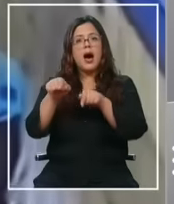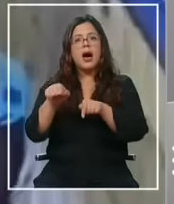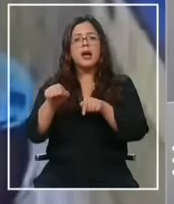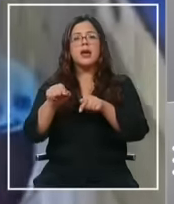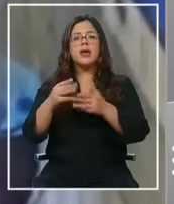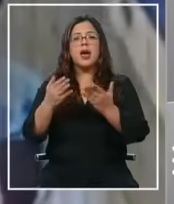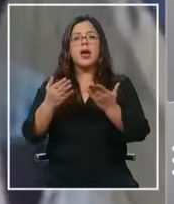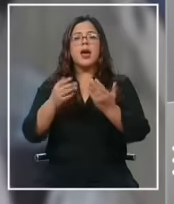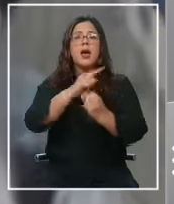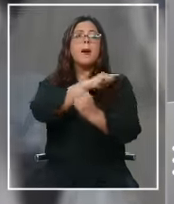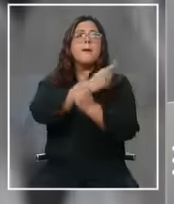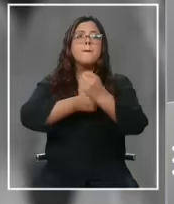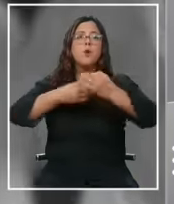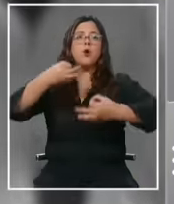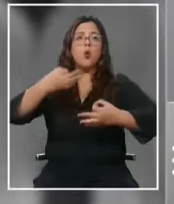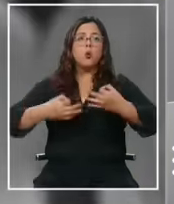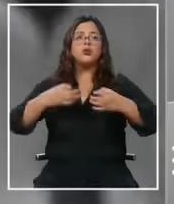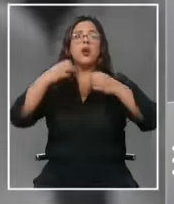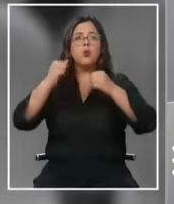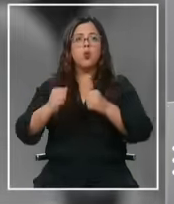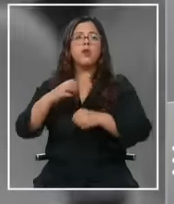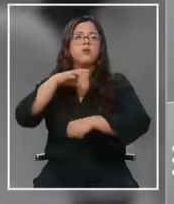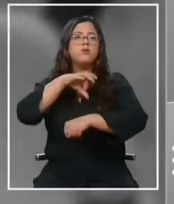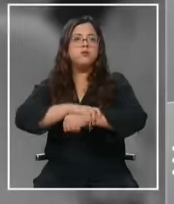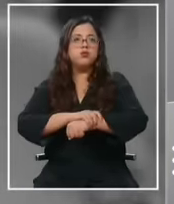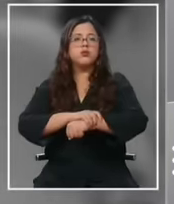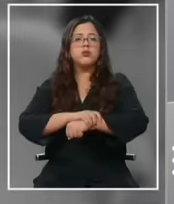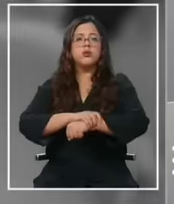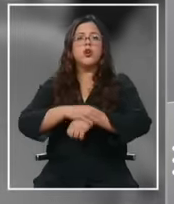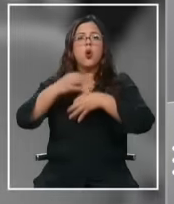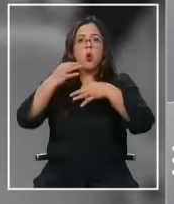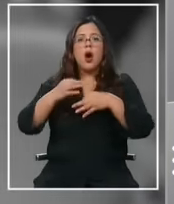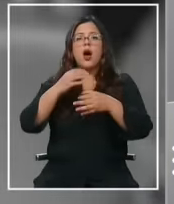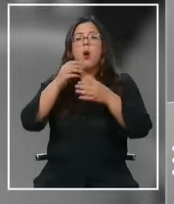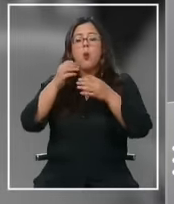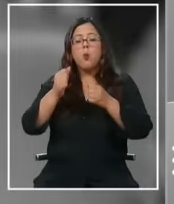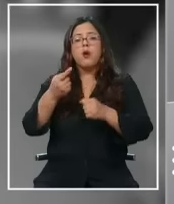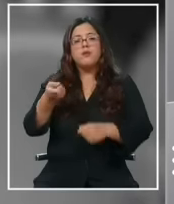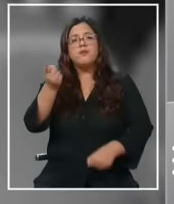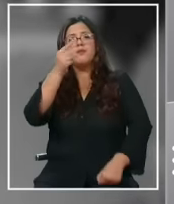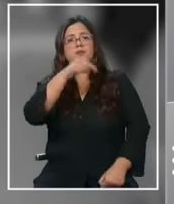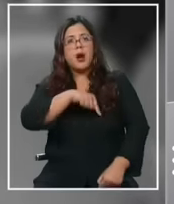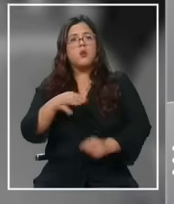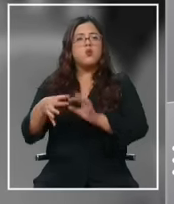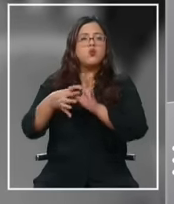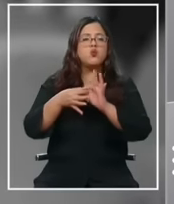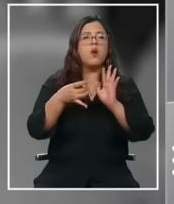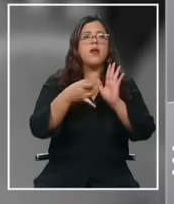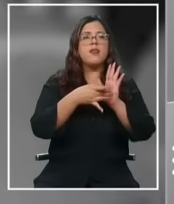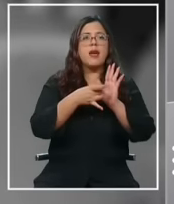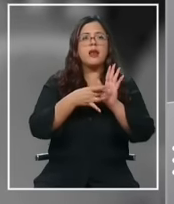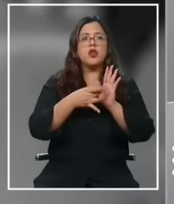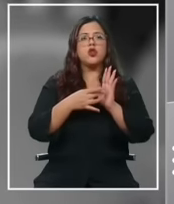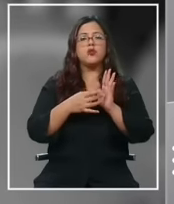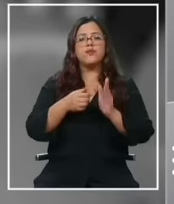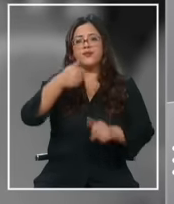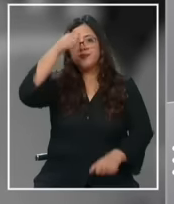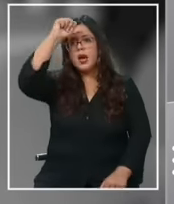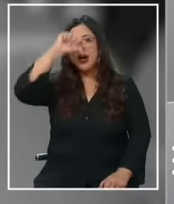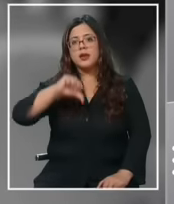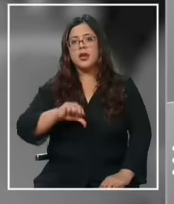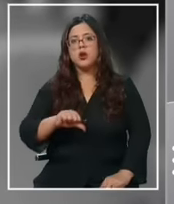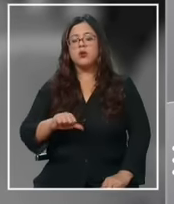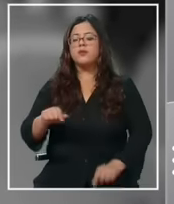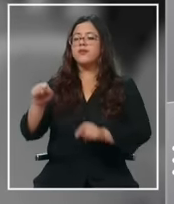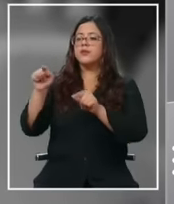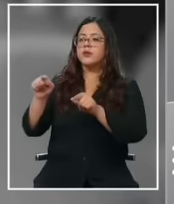Poder Judicial en Colombia va a poder mantener su detención hasta que sea efectivamente trasladado a Chile por la gravedad de los delitos que se le imputan. Ya, y para